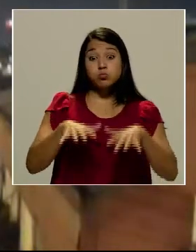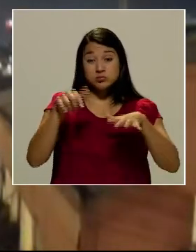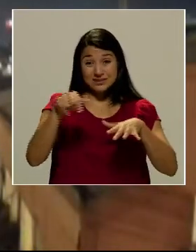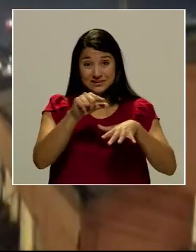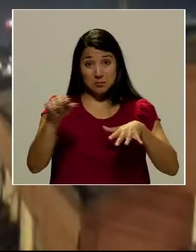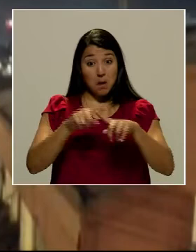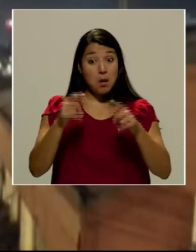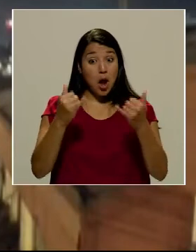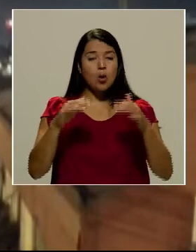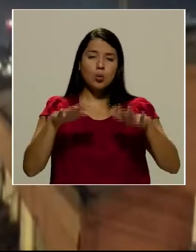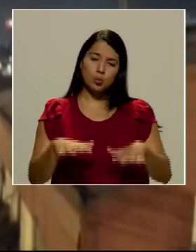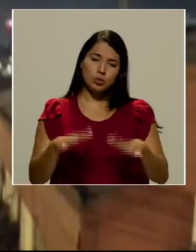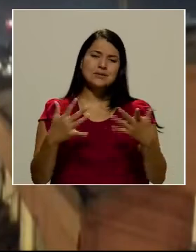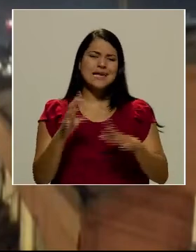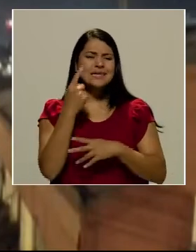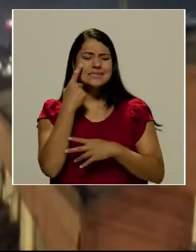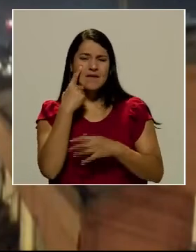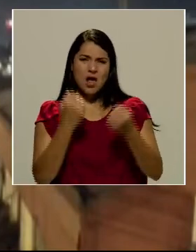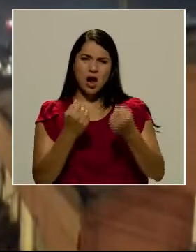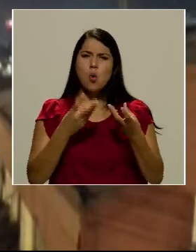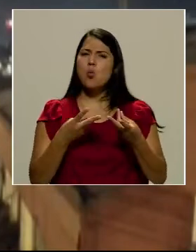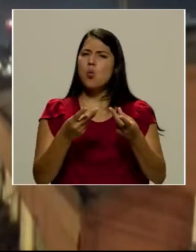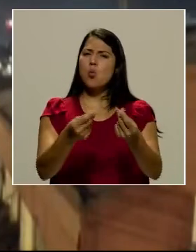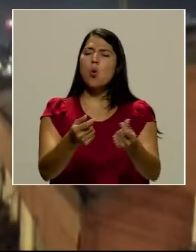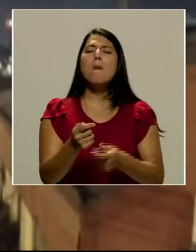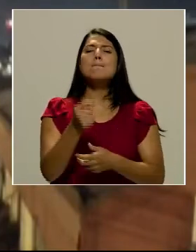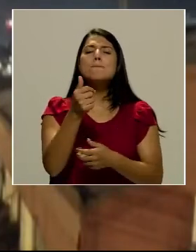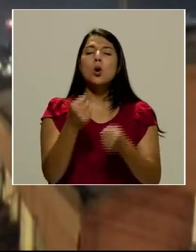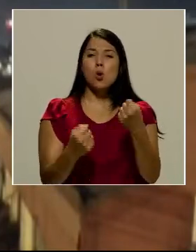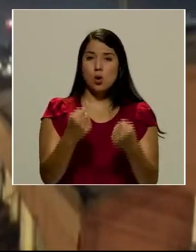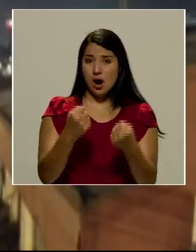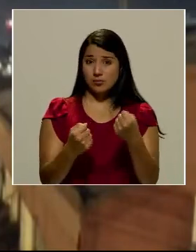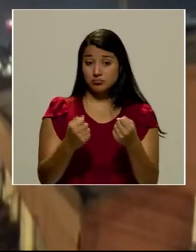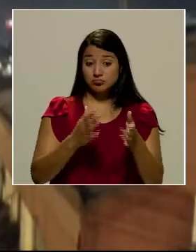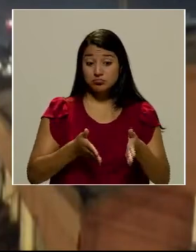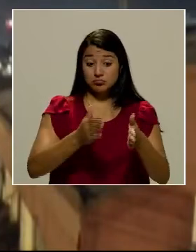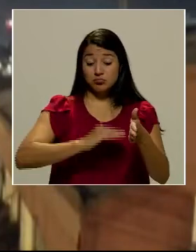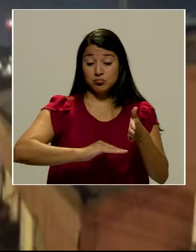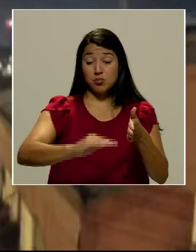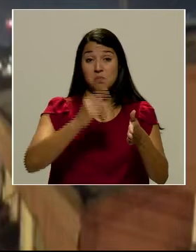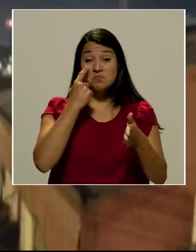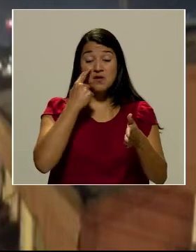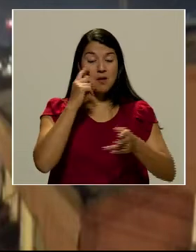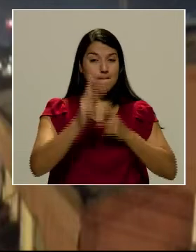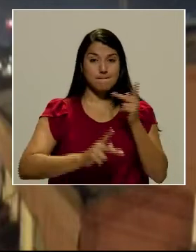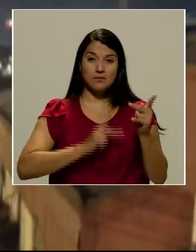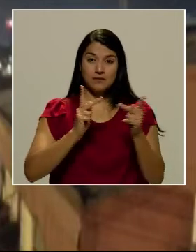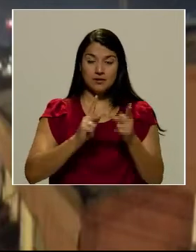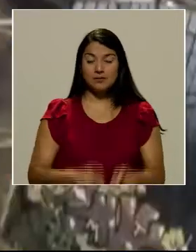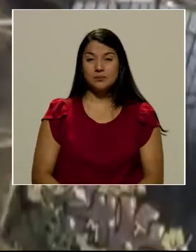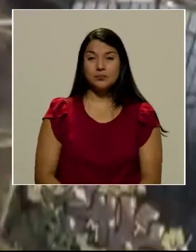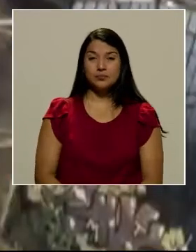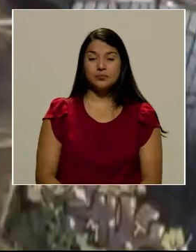ve completamente fluido, muy pocos vehículos en la carretera, la superficie de rodaje en perfectas condiciones.